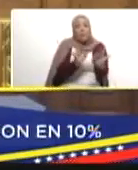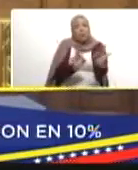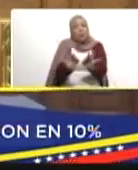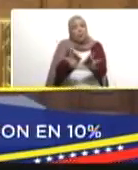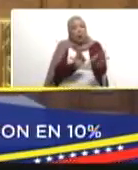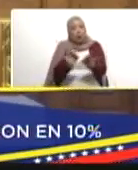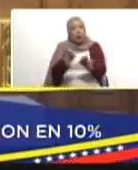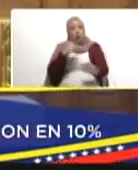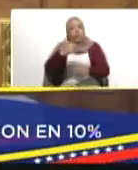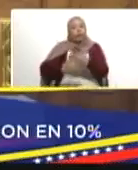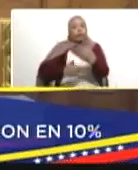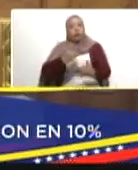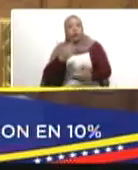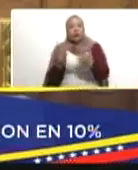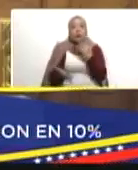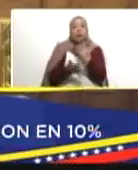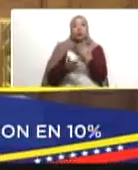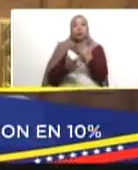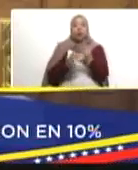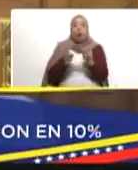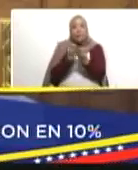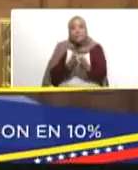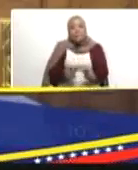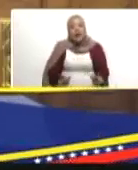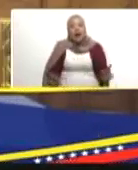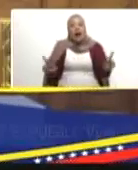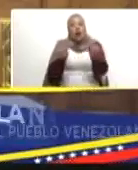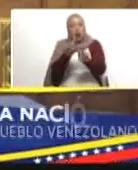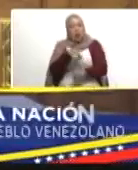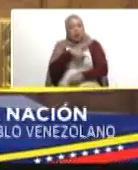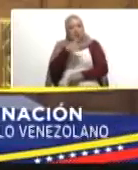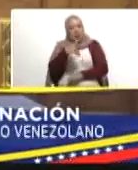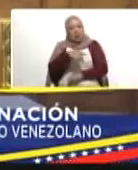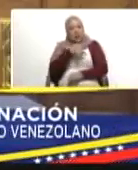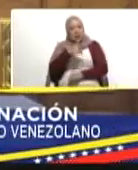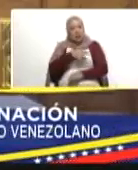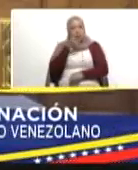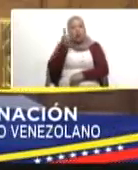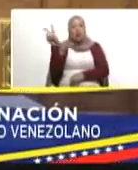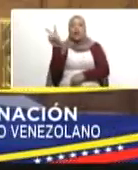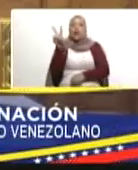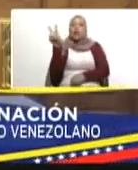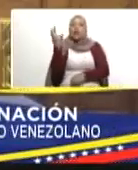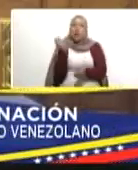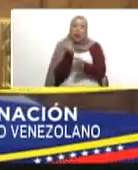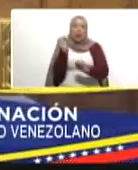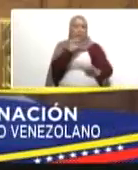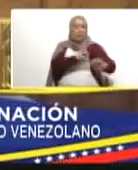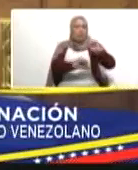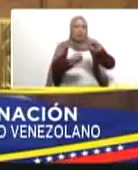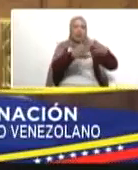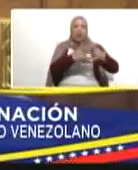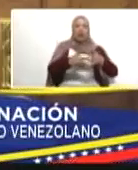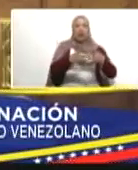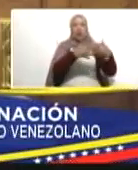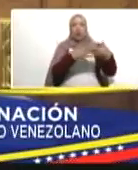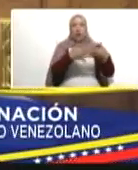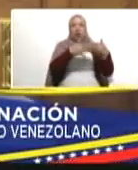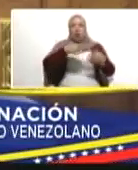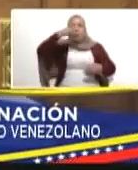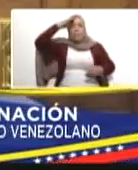operativa y los más altos valores nacionalistas y antiimperialistas la Fuerza Armada nacional